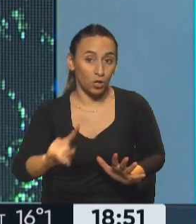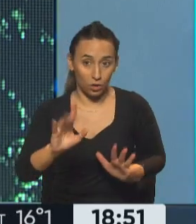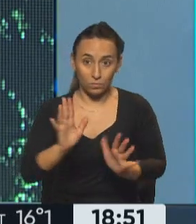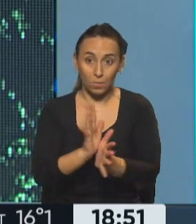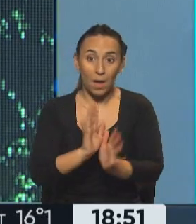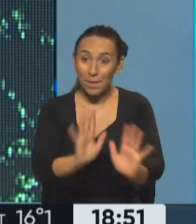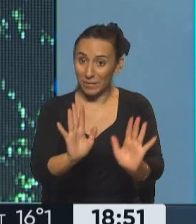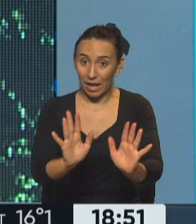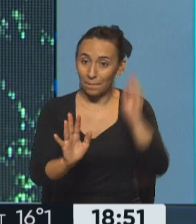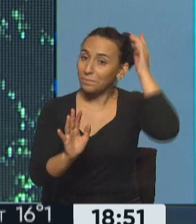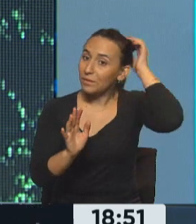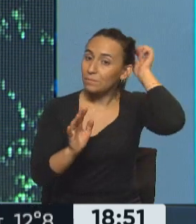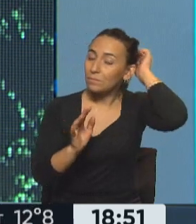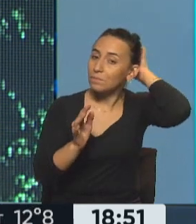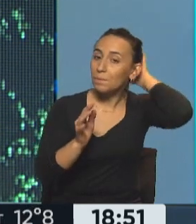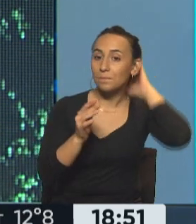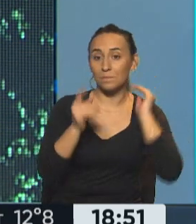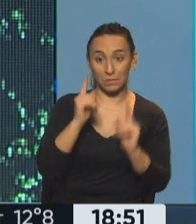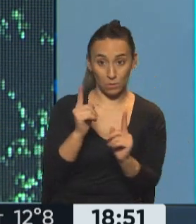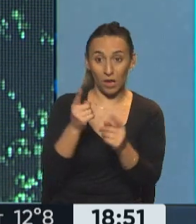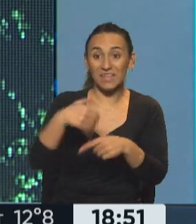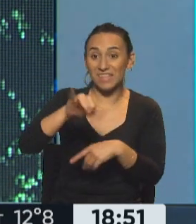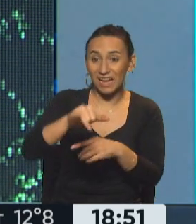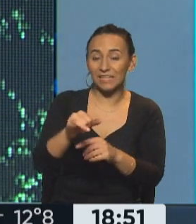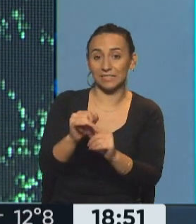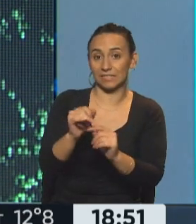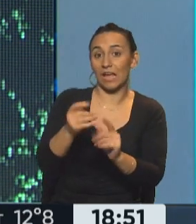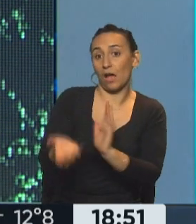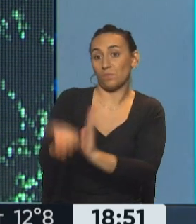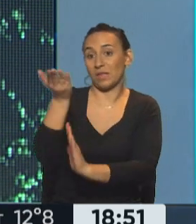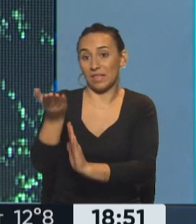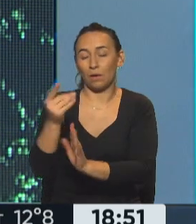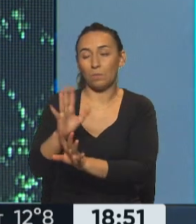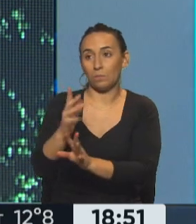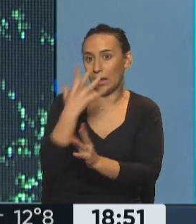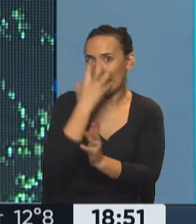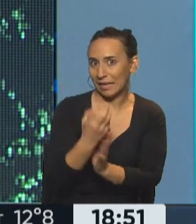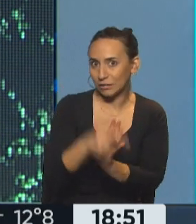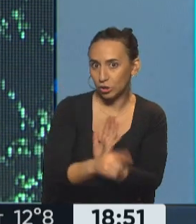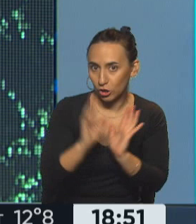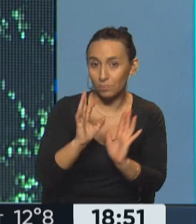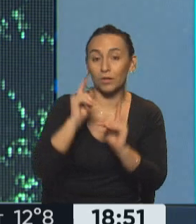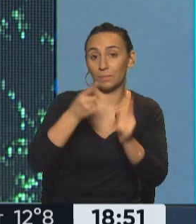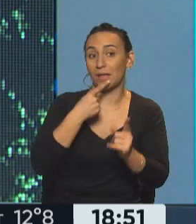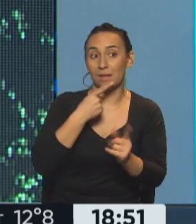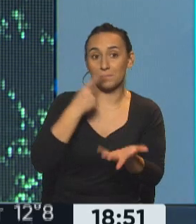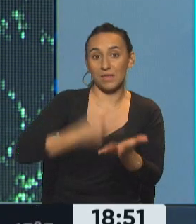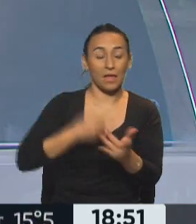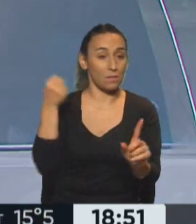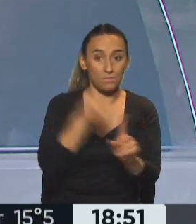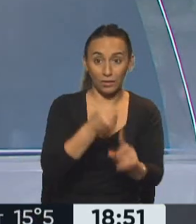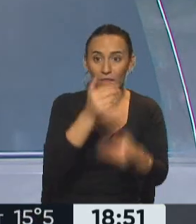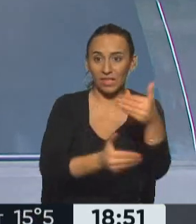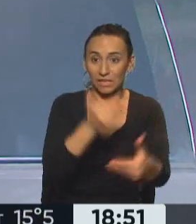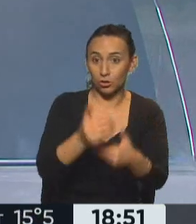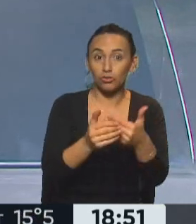estos bonos. Le aumentas la tasa de interés, retenés a los bonistas o los interesás, pero por el otro lado una medida que impacta también en el sistema productivo. En el desarrollo